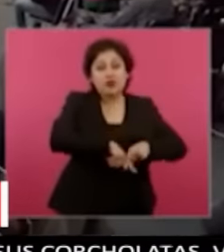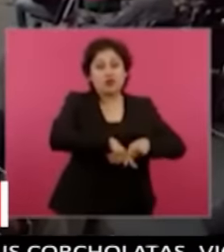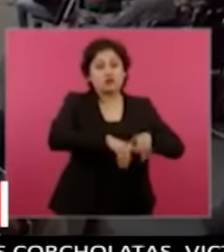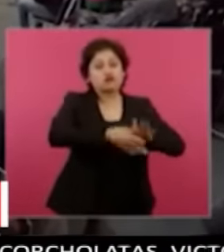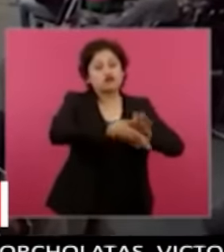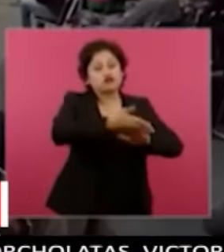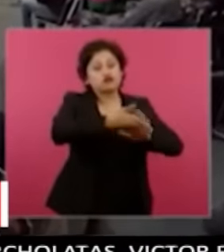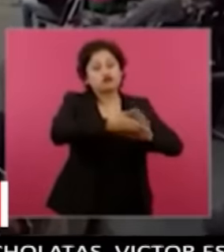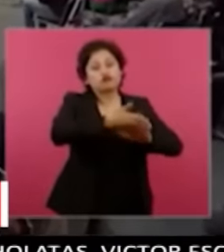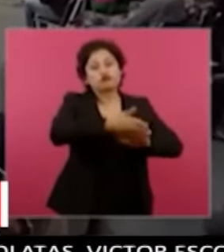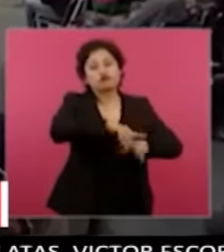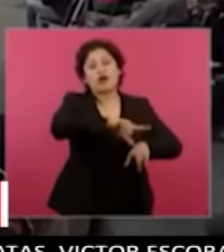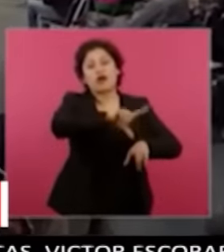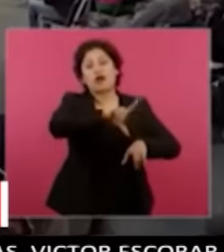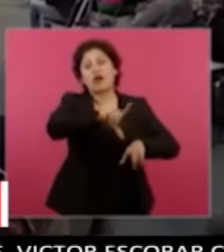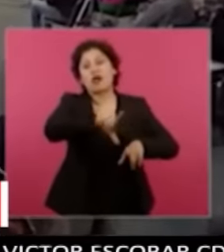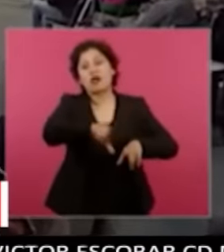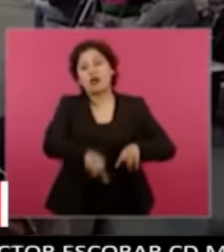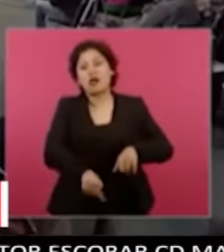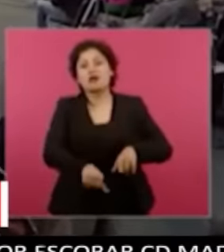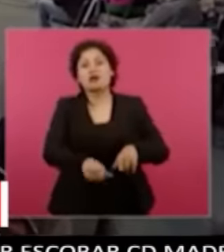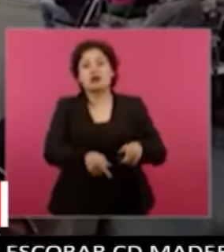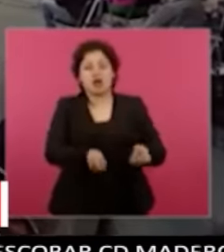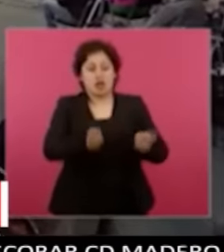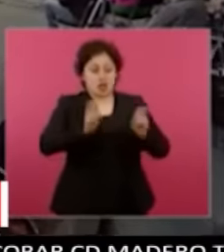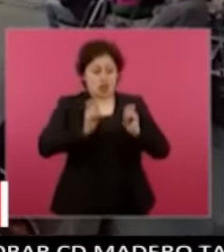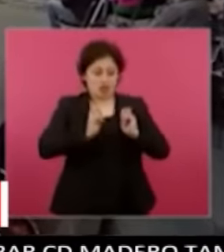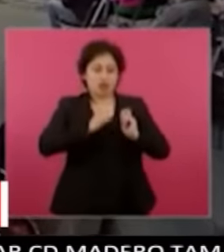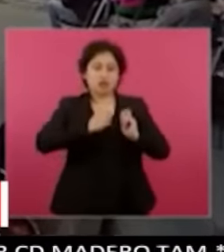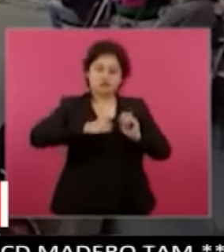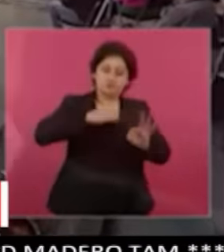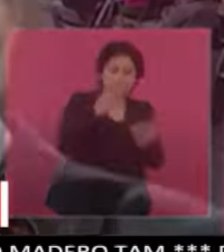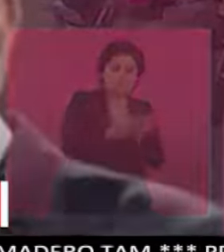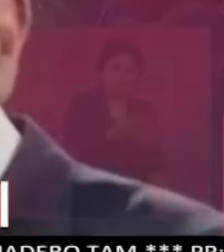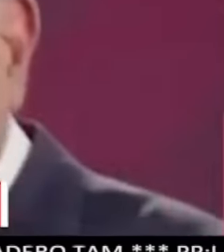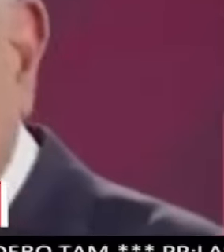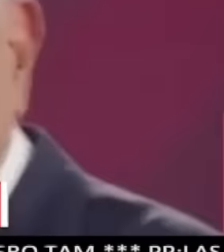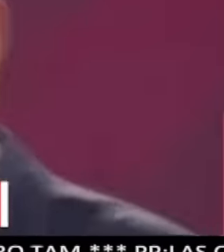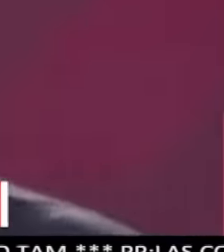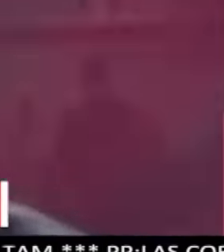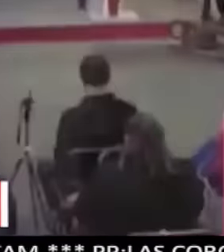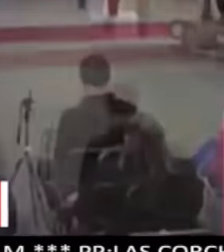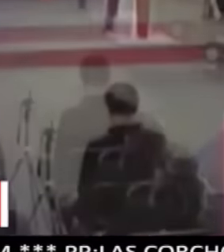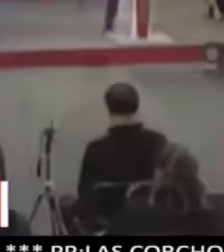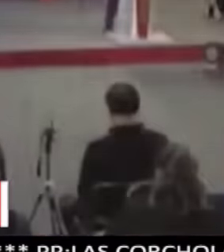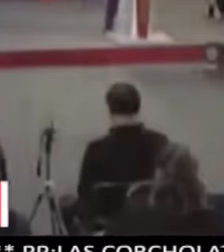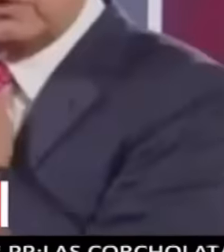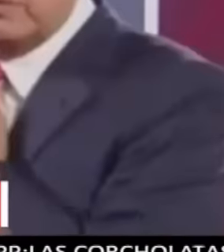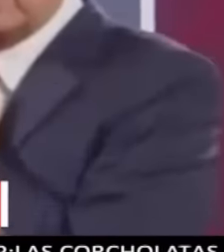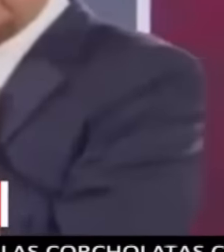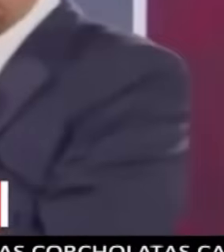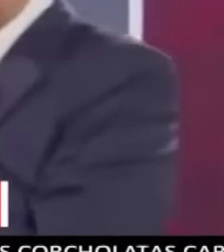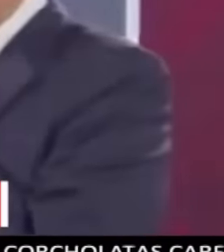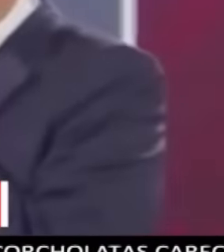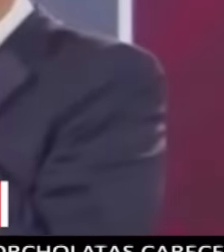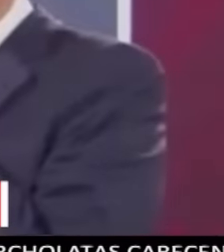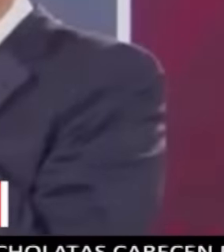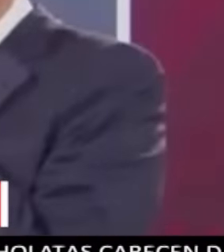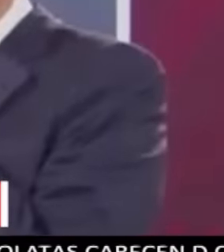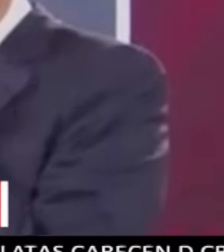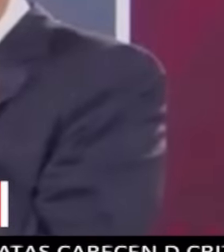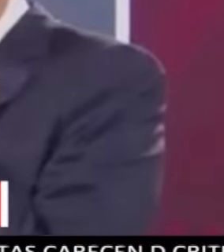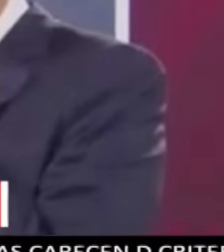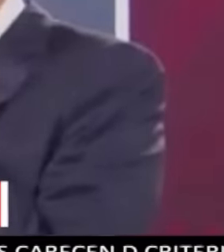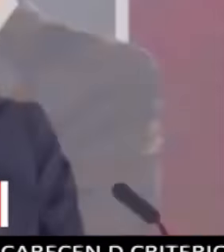a delincuentes de cuello blanco y a potentados todo lo que me dicen a mí no hay violación